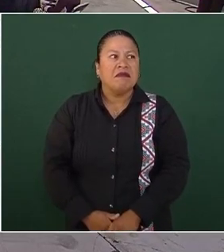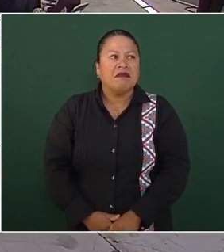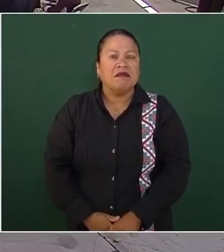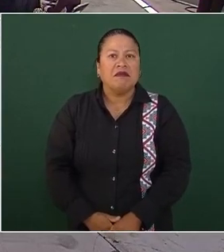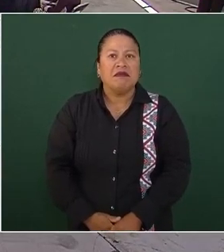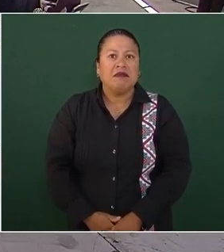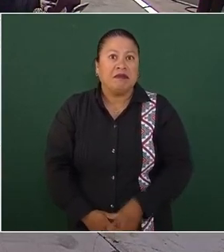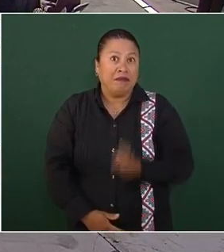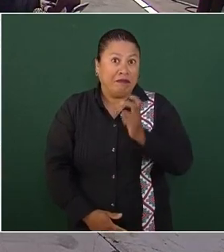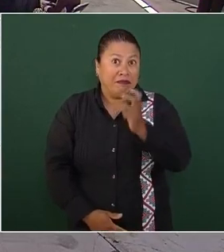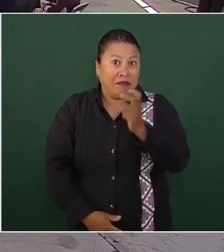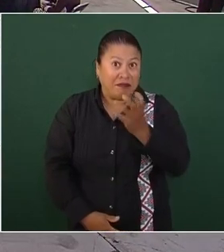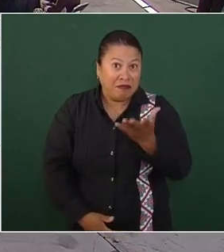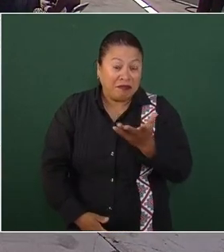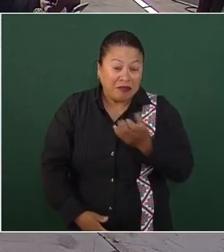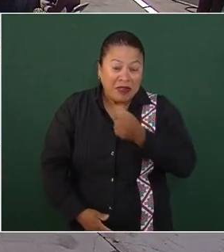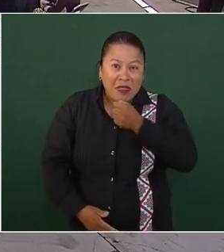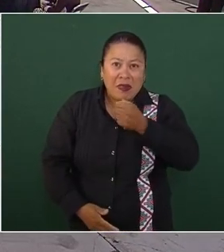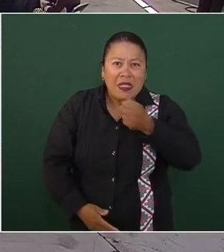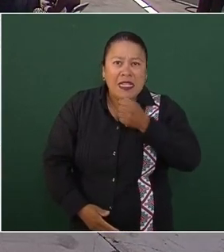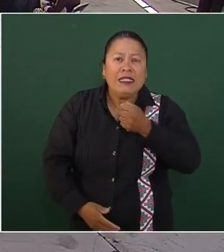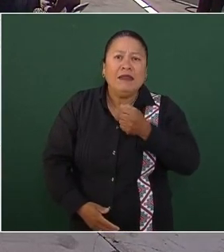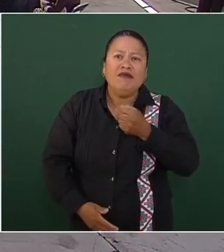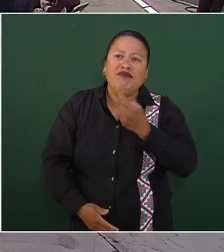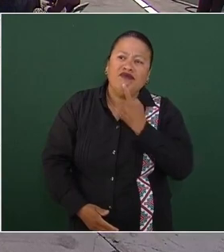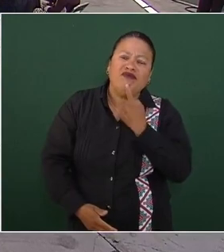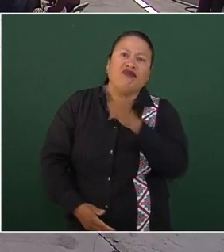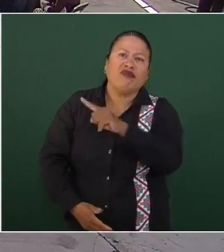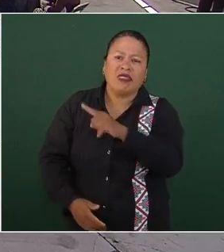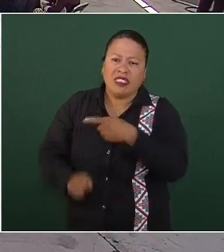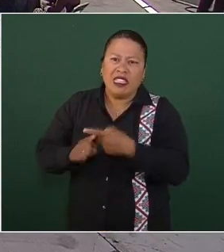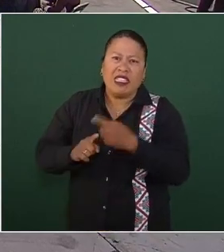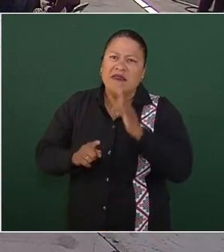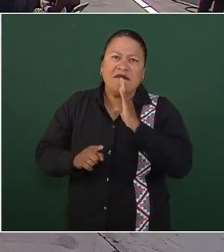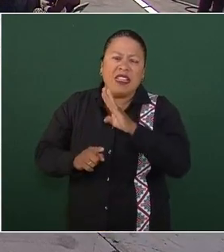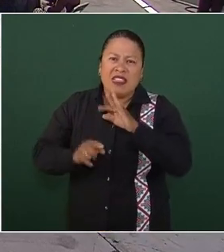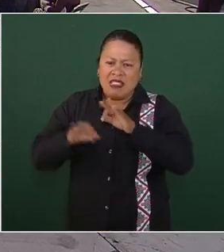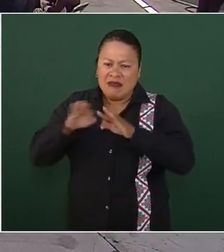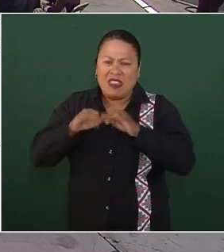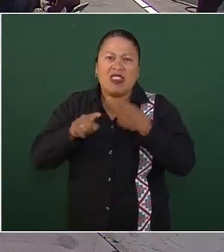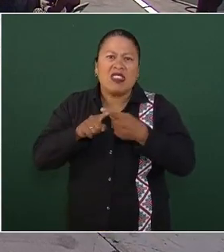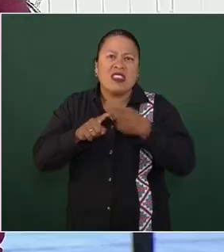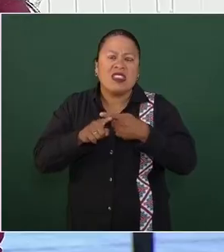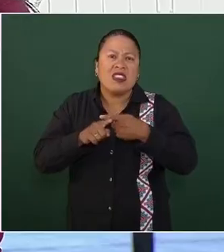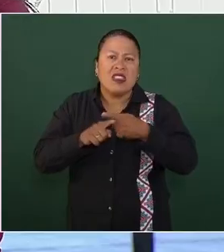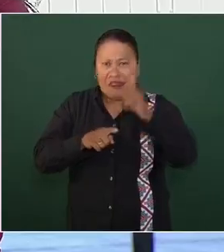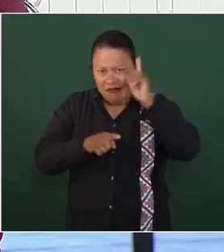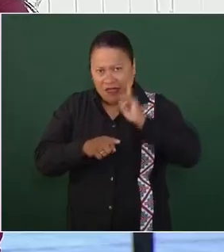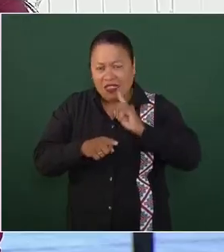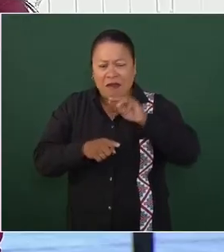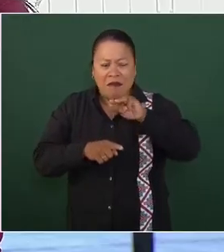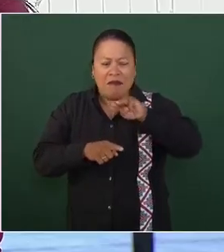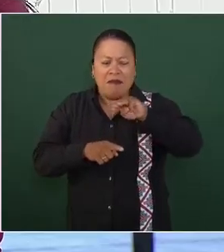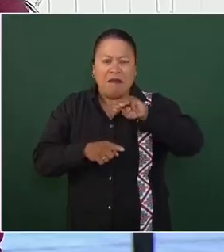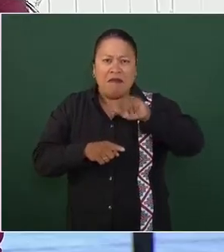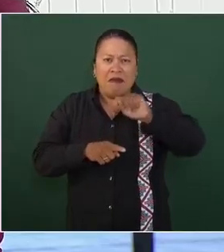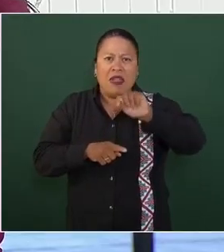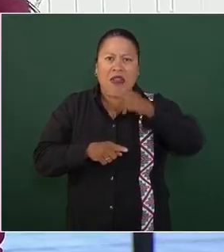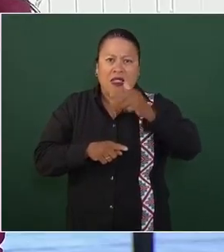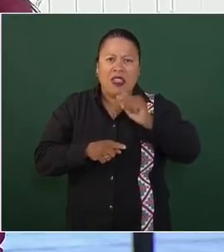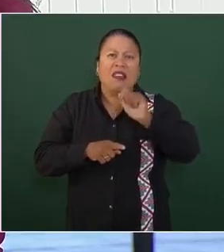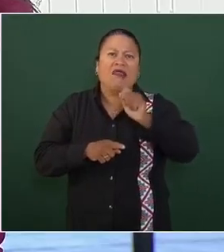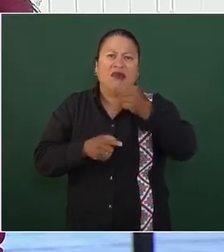por ello el periodista denunció la ineptitud de la juez Marta Santiago Sánchez por no valorar los